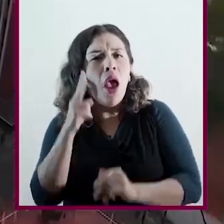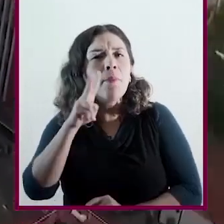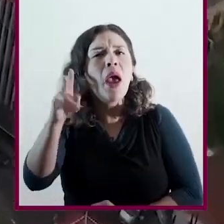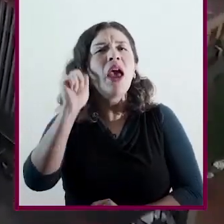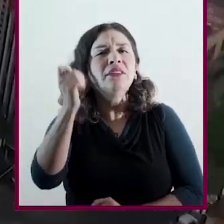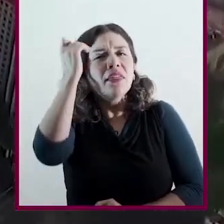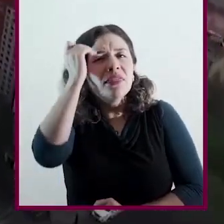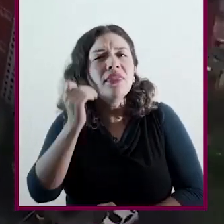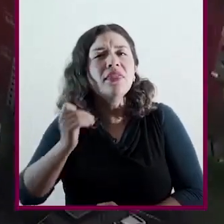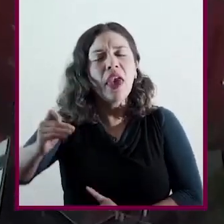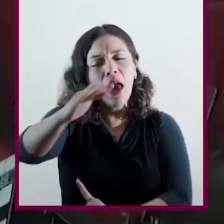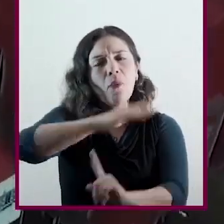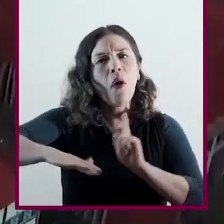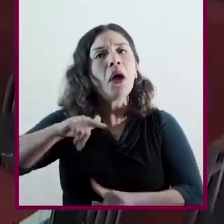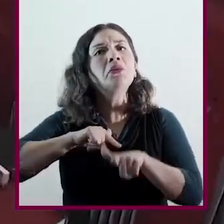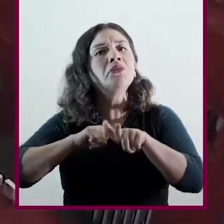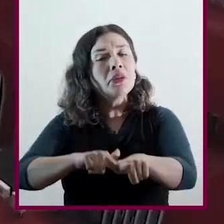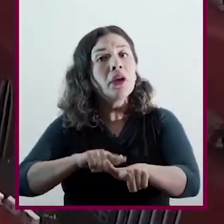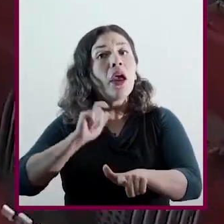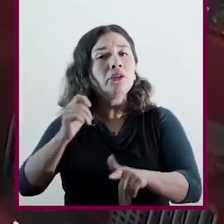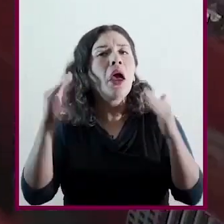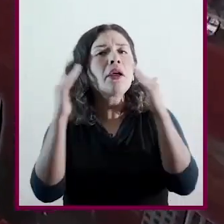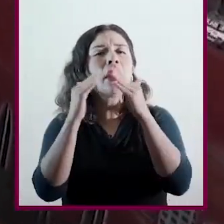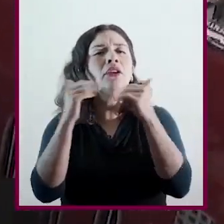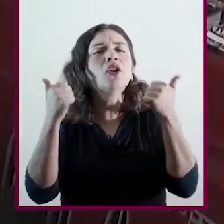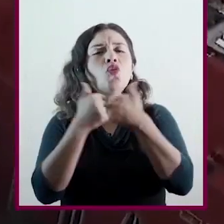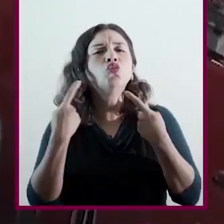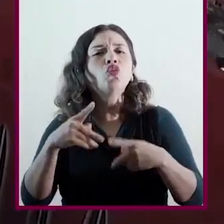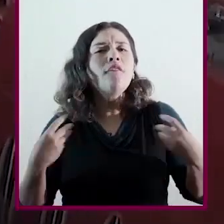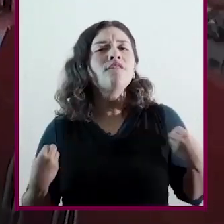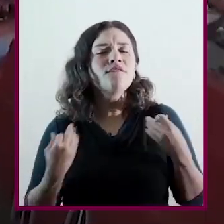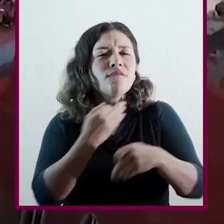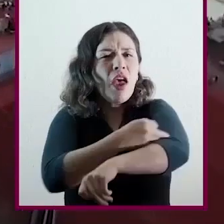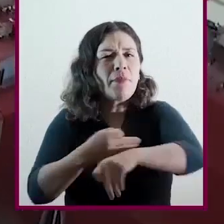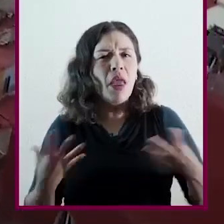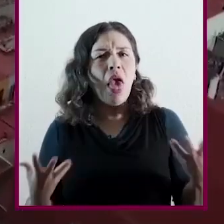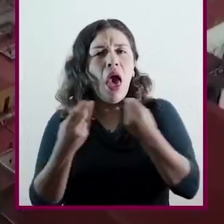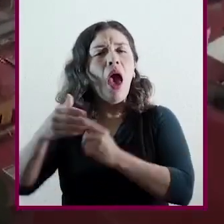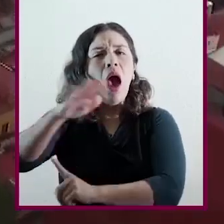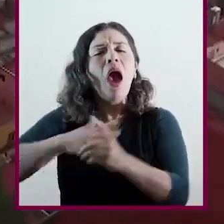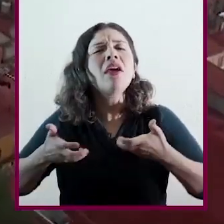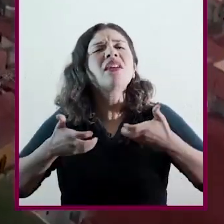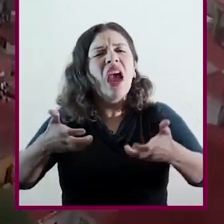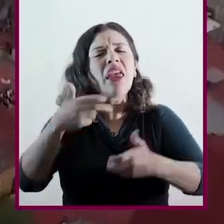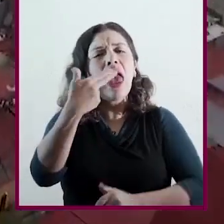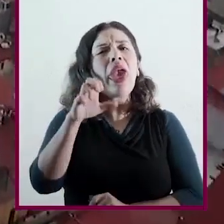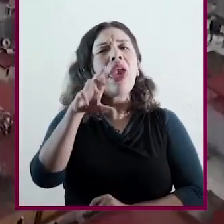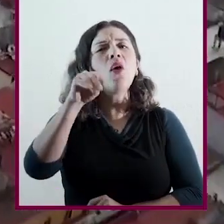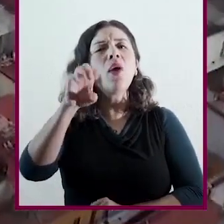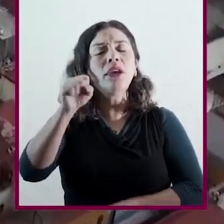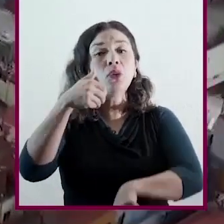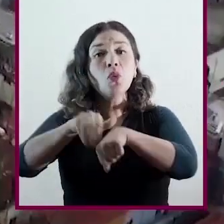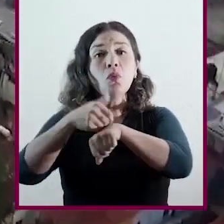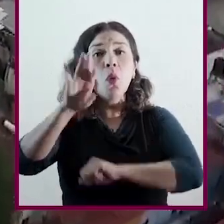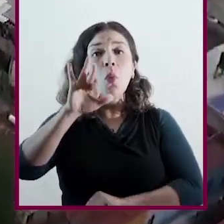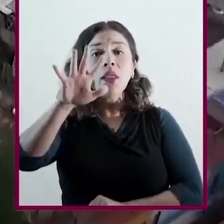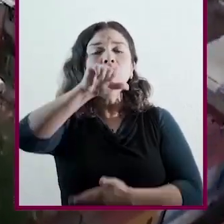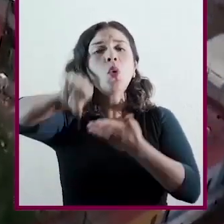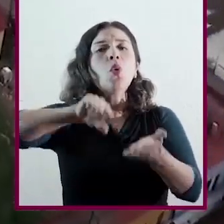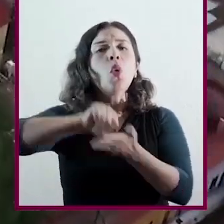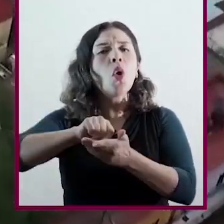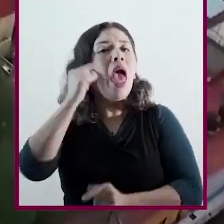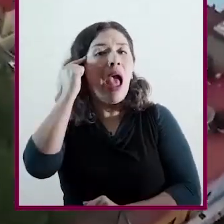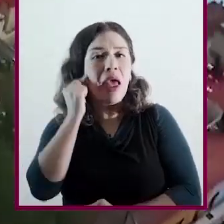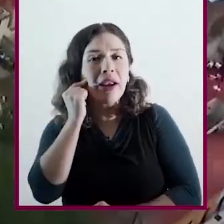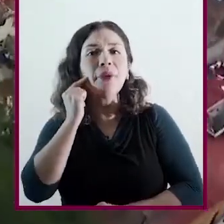entorno y el ambiente de su tiempo permanecen en la vivienda que habitó con su familia, ubicada en la calle de Héroes número 45,